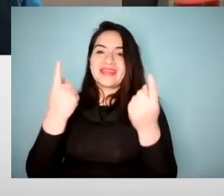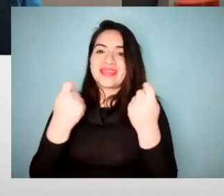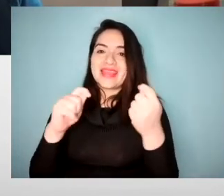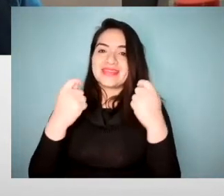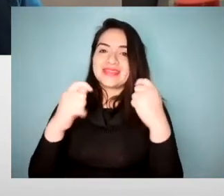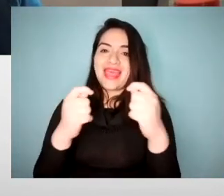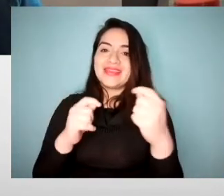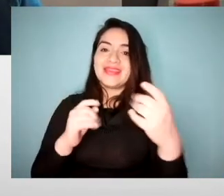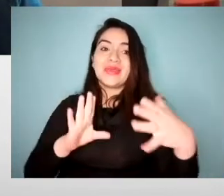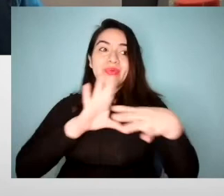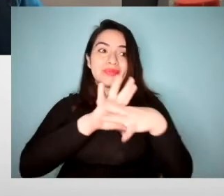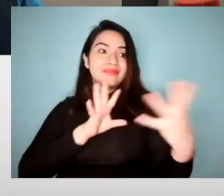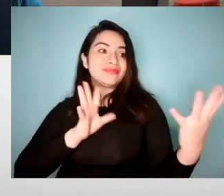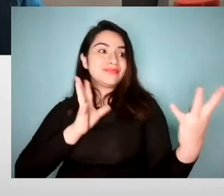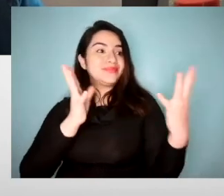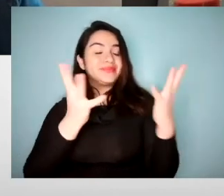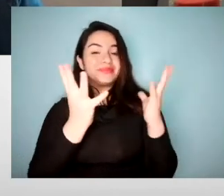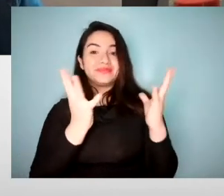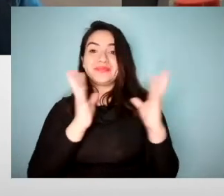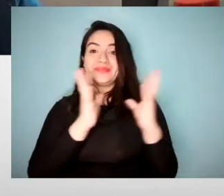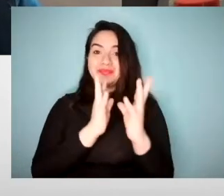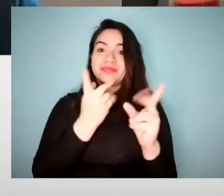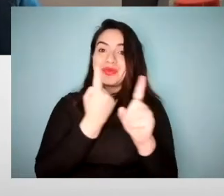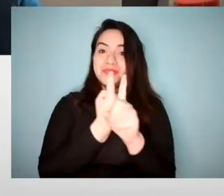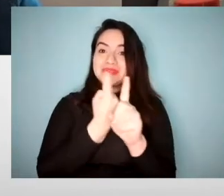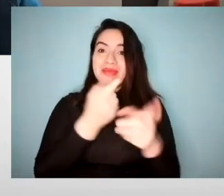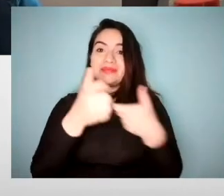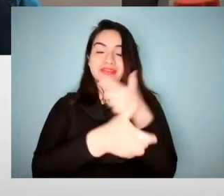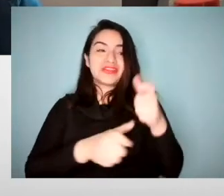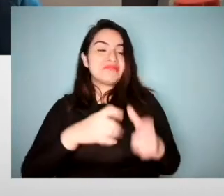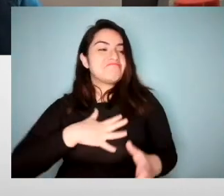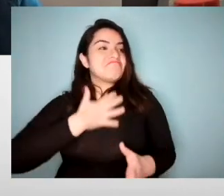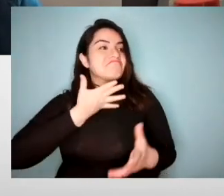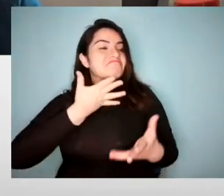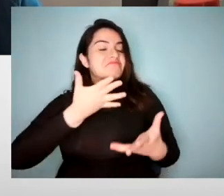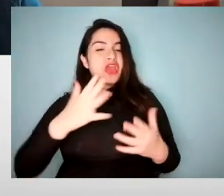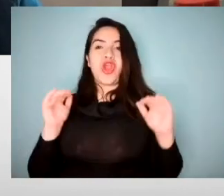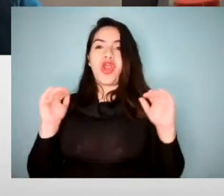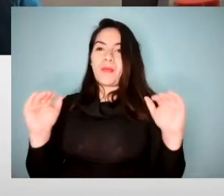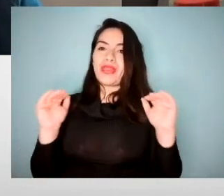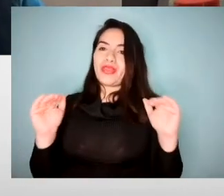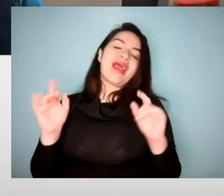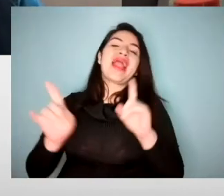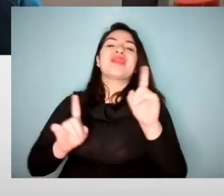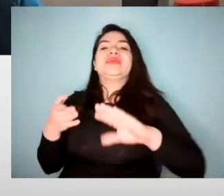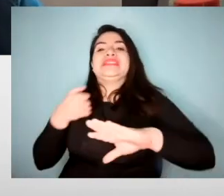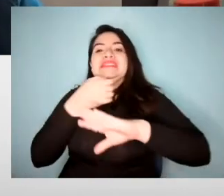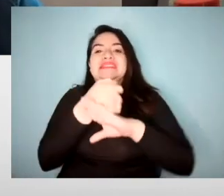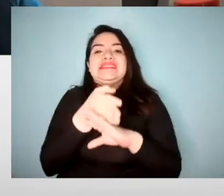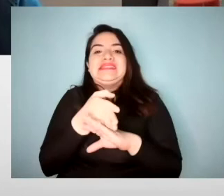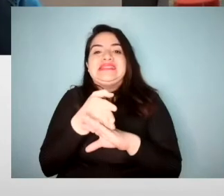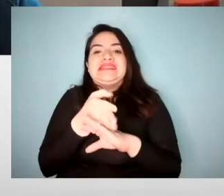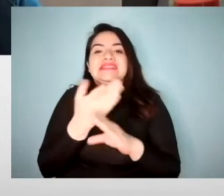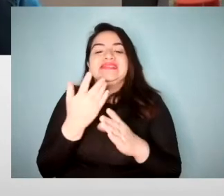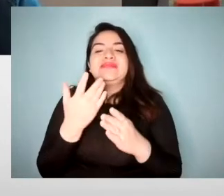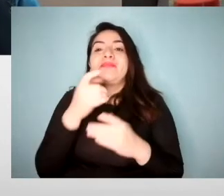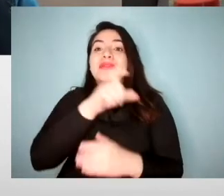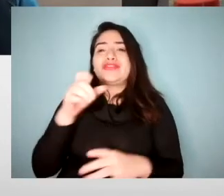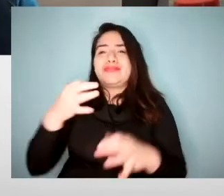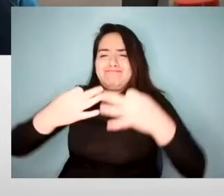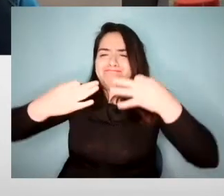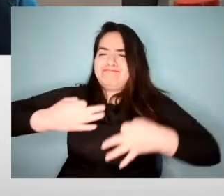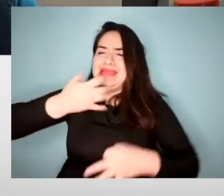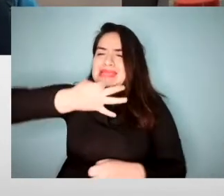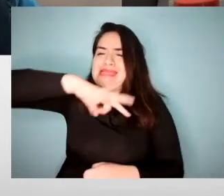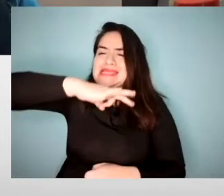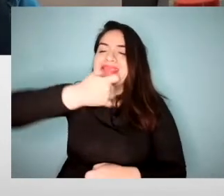con gente que te haga sentir cómodo. A veces creo que para la mayoría de los que llegamos a Estados Unidos nos cuesta un poco interactuar con los nativos, pero está la facilidad de que